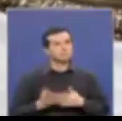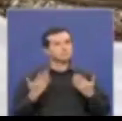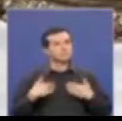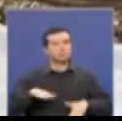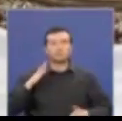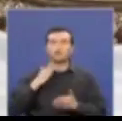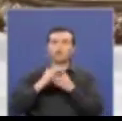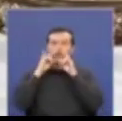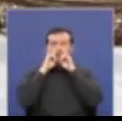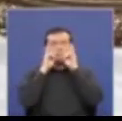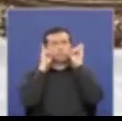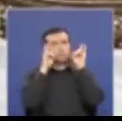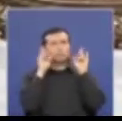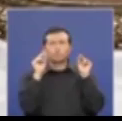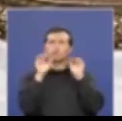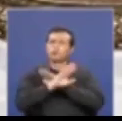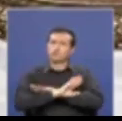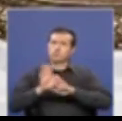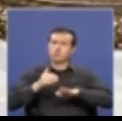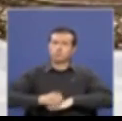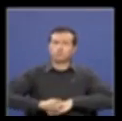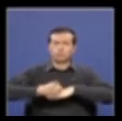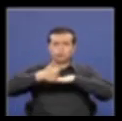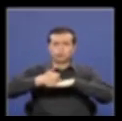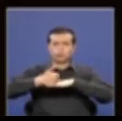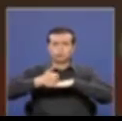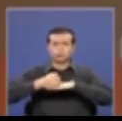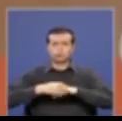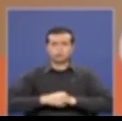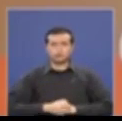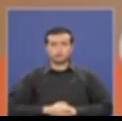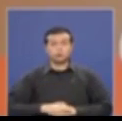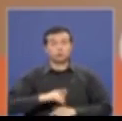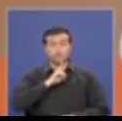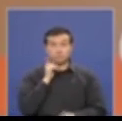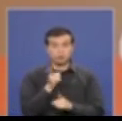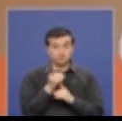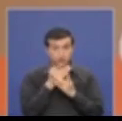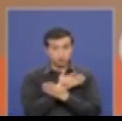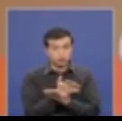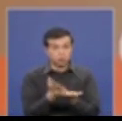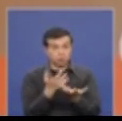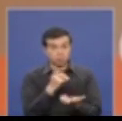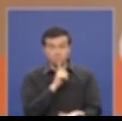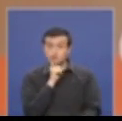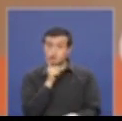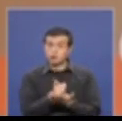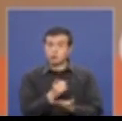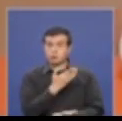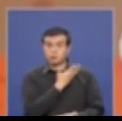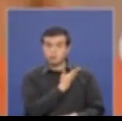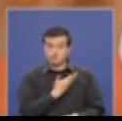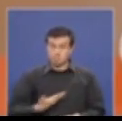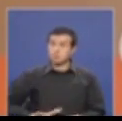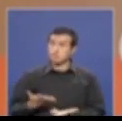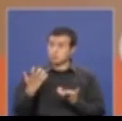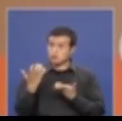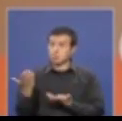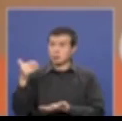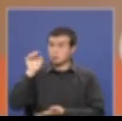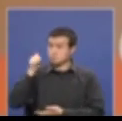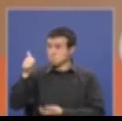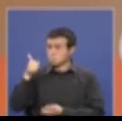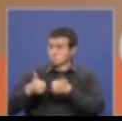Dejarse de lujos. Implementar la austeridad. Y si de verdad quiere reelegirse, señor presidente,